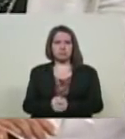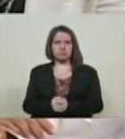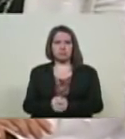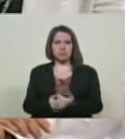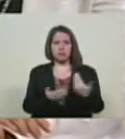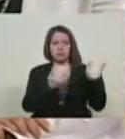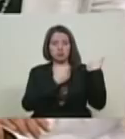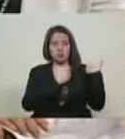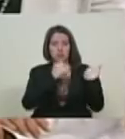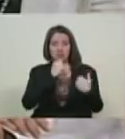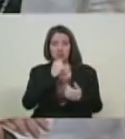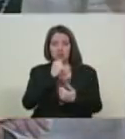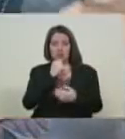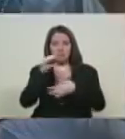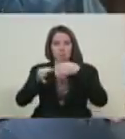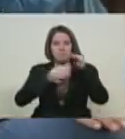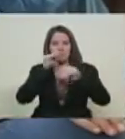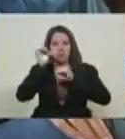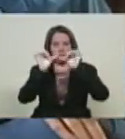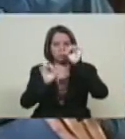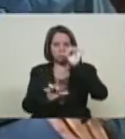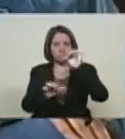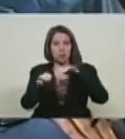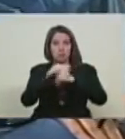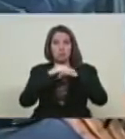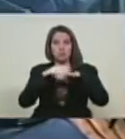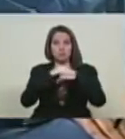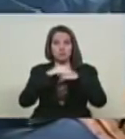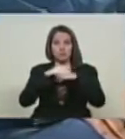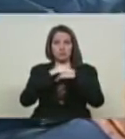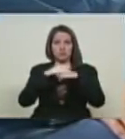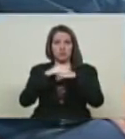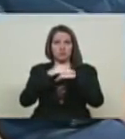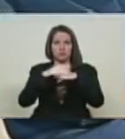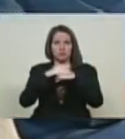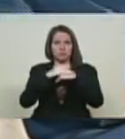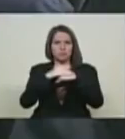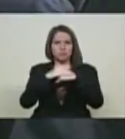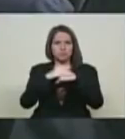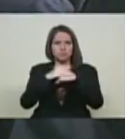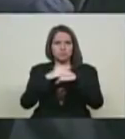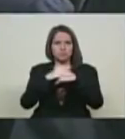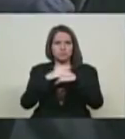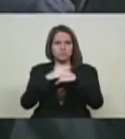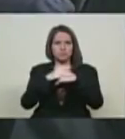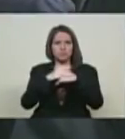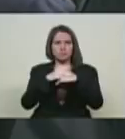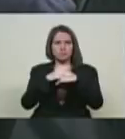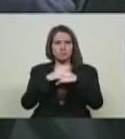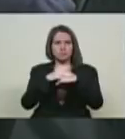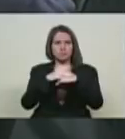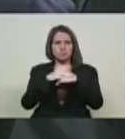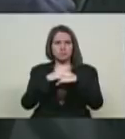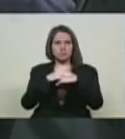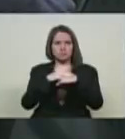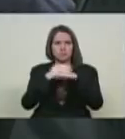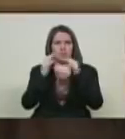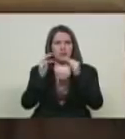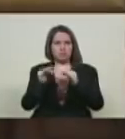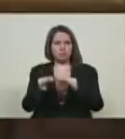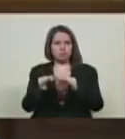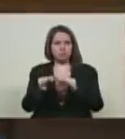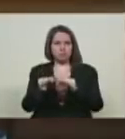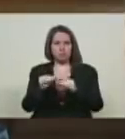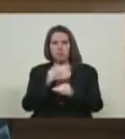como lo explicó bien el ministro, tiene su nombre en Henry Ver